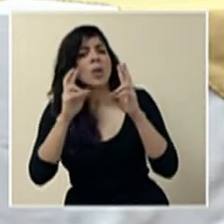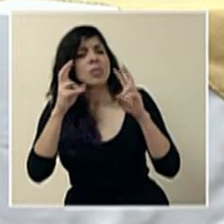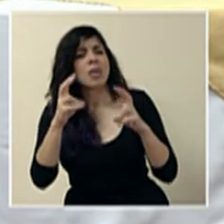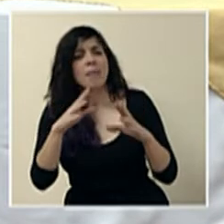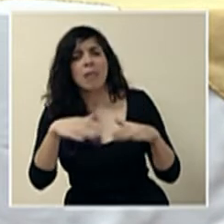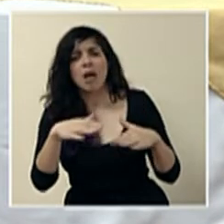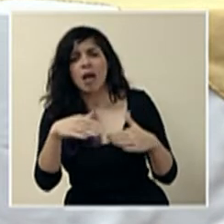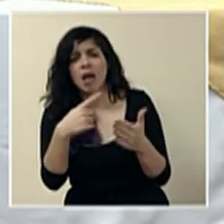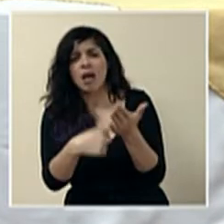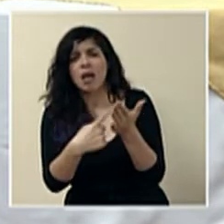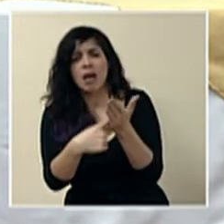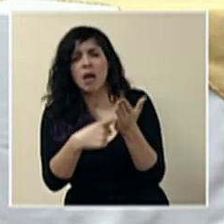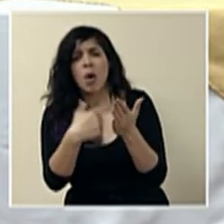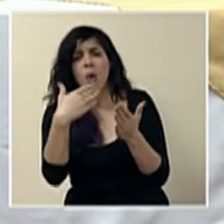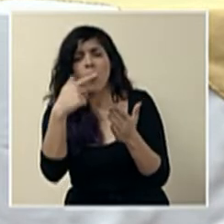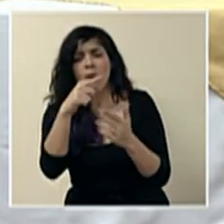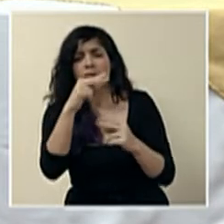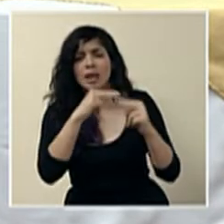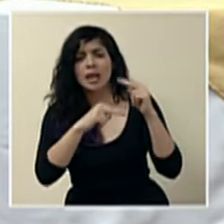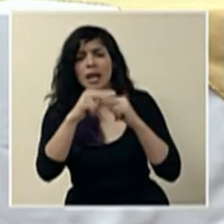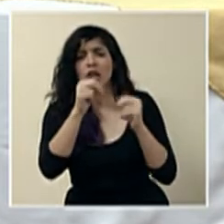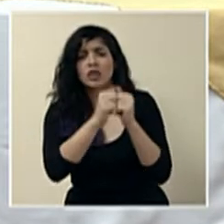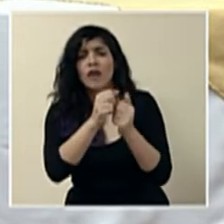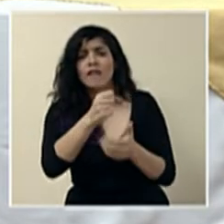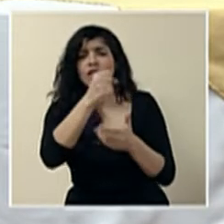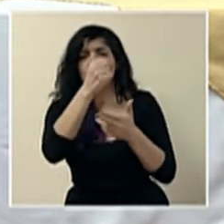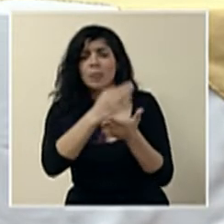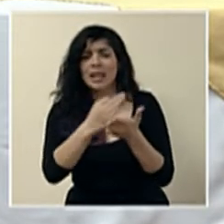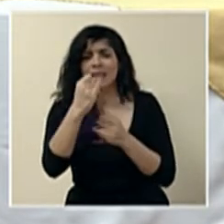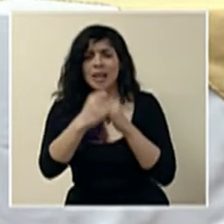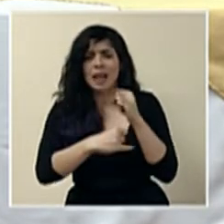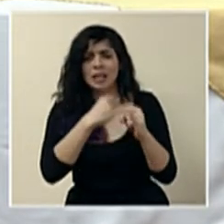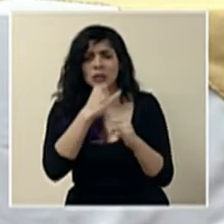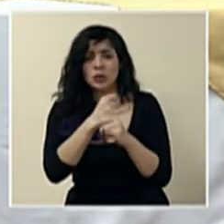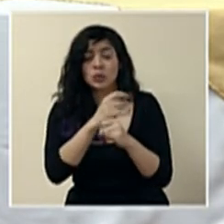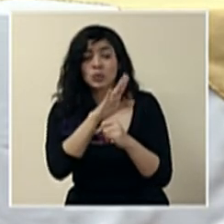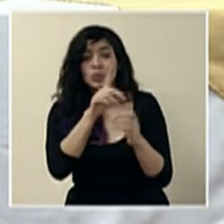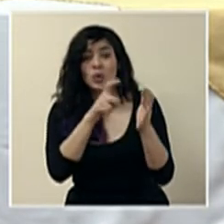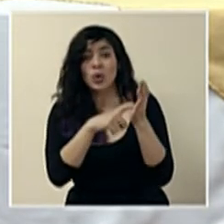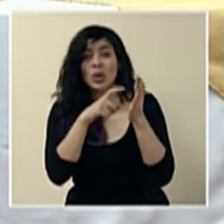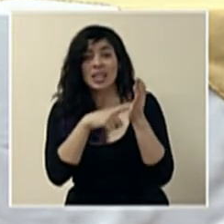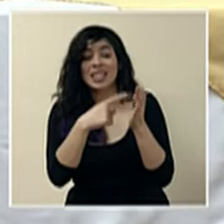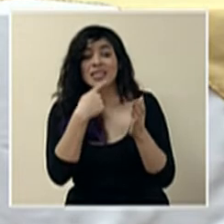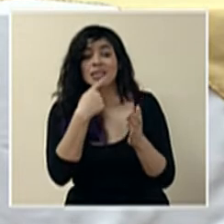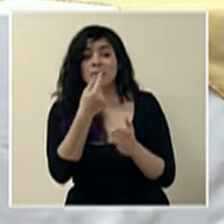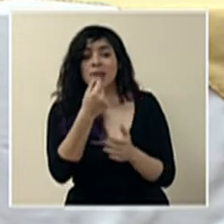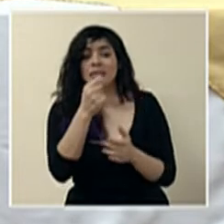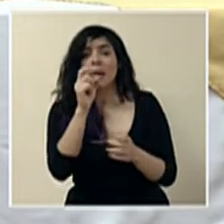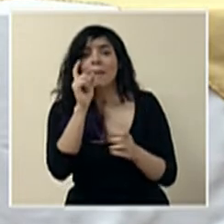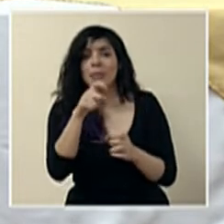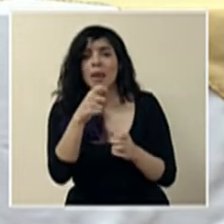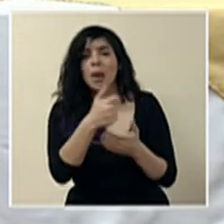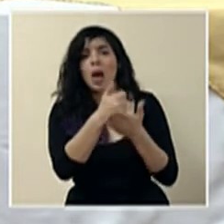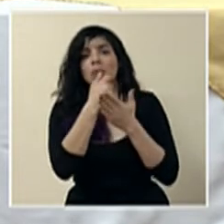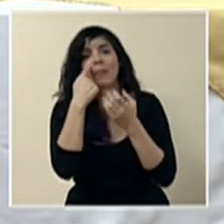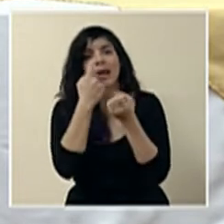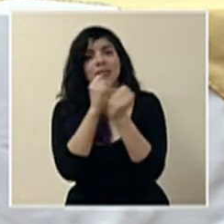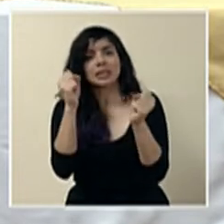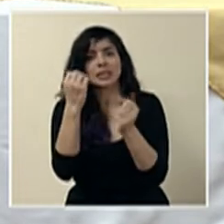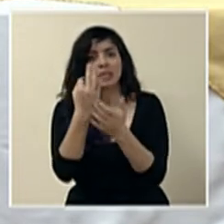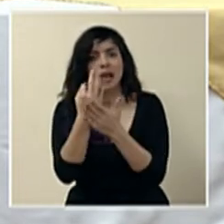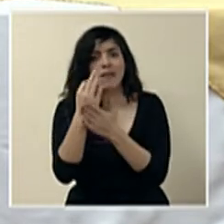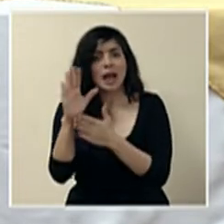la mesa durante las negociaciones con el Fondo Monetario Internacional. Entre las condiciones está que ese dinero sirva para salvar la situación financiera de la